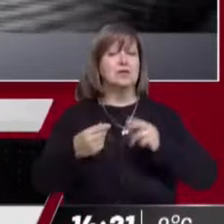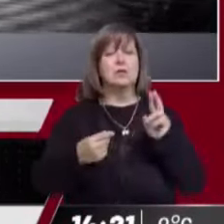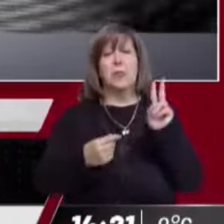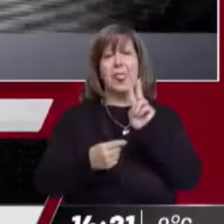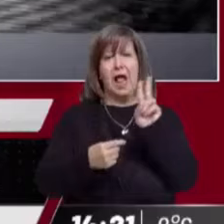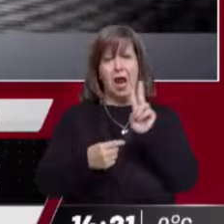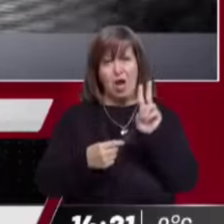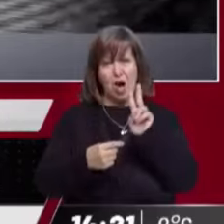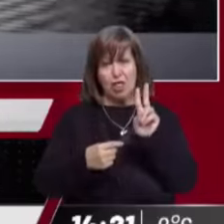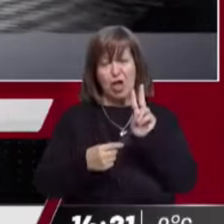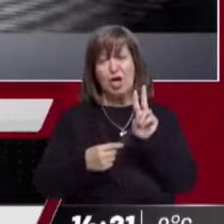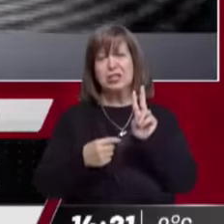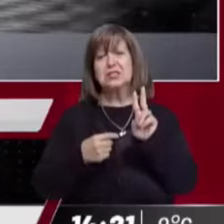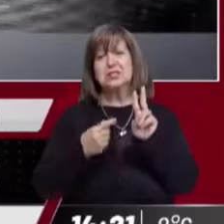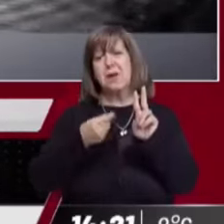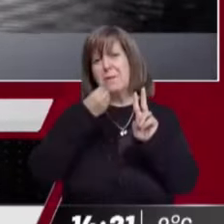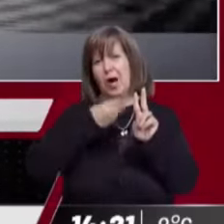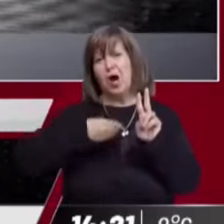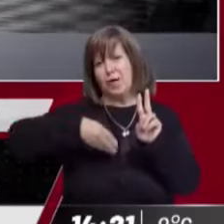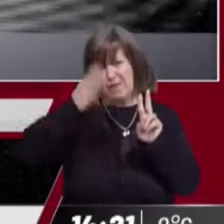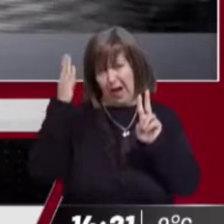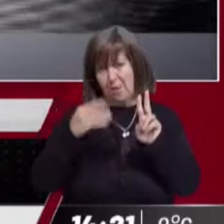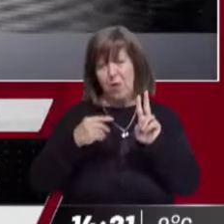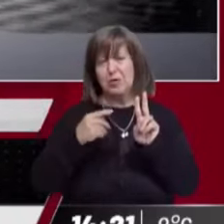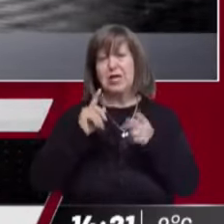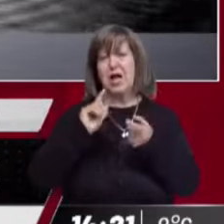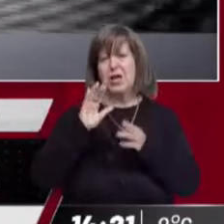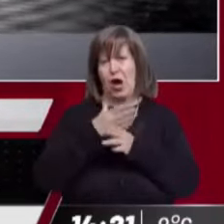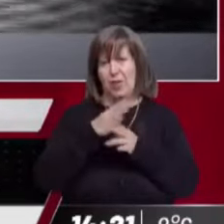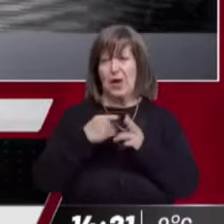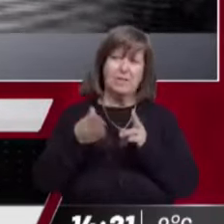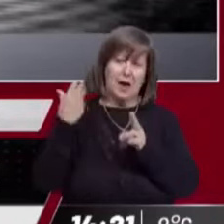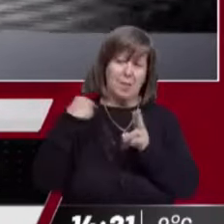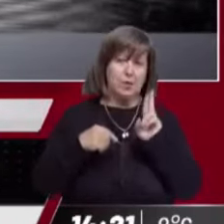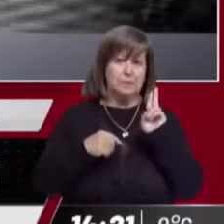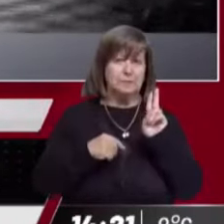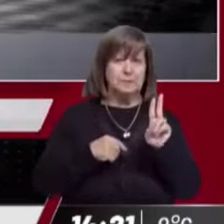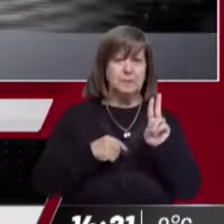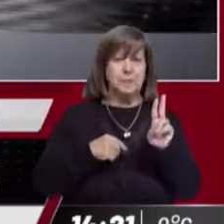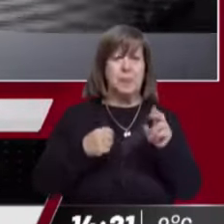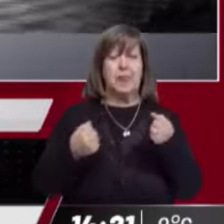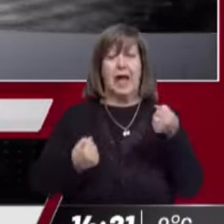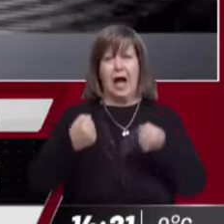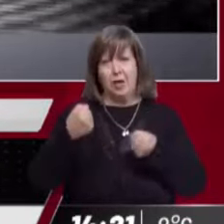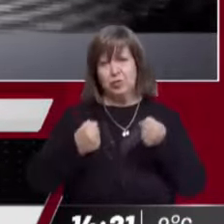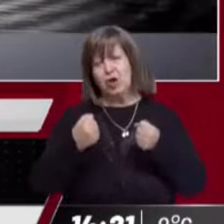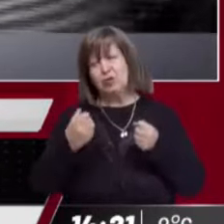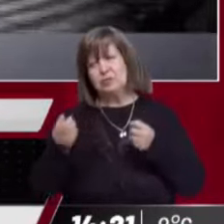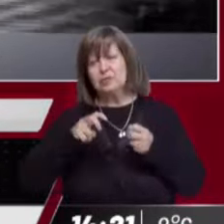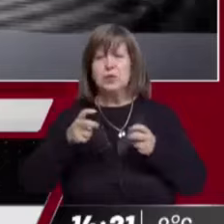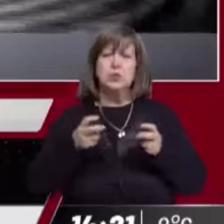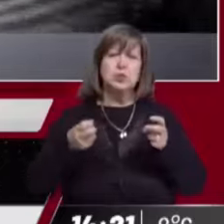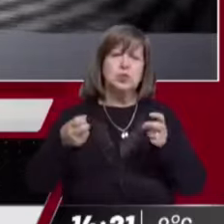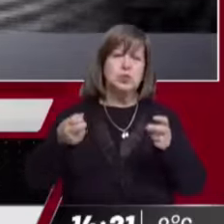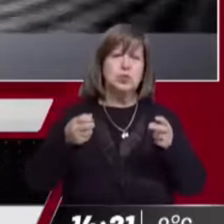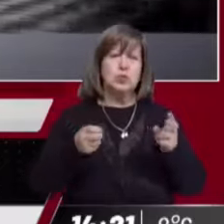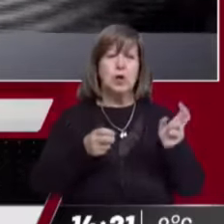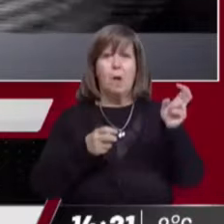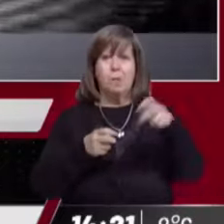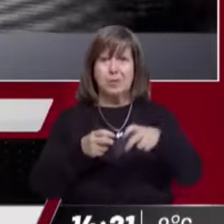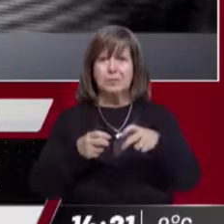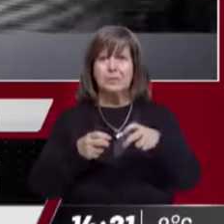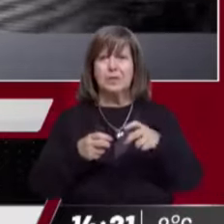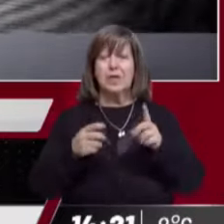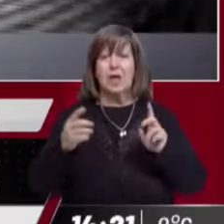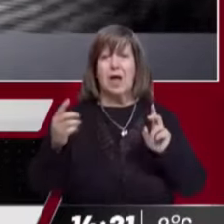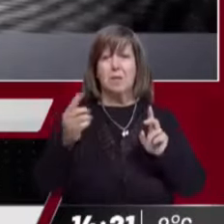Lo interceptan con el vehículo en una esquina, después de dar algunas vueltas, mirando por dónde iban las víctimas, y fue en ese momento donde